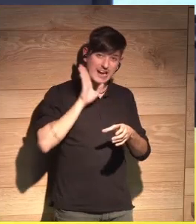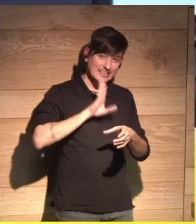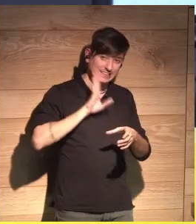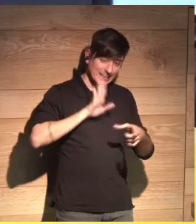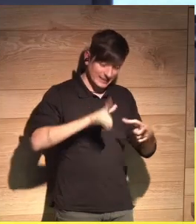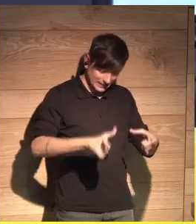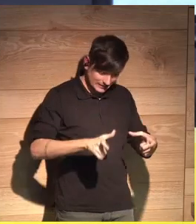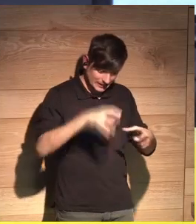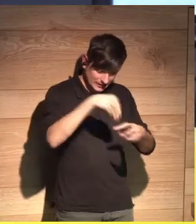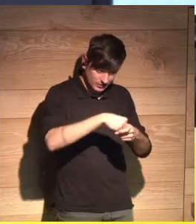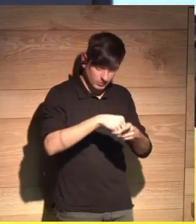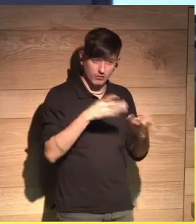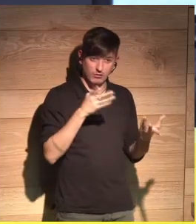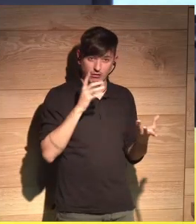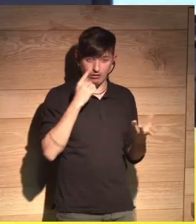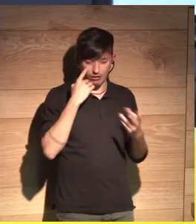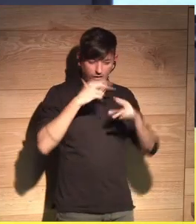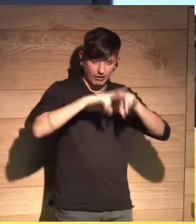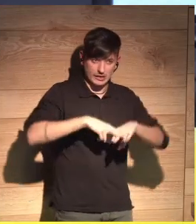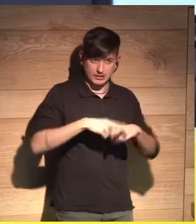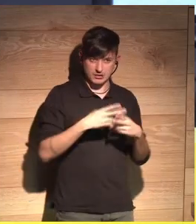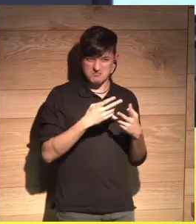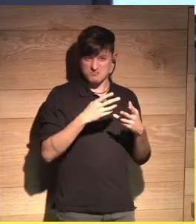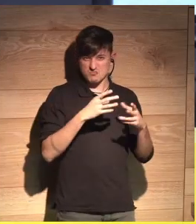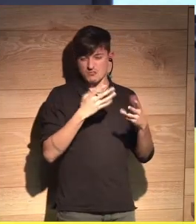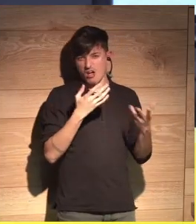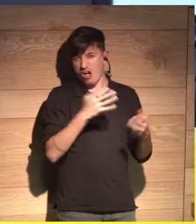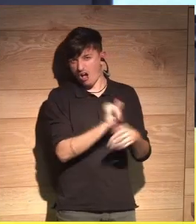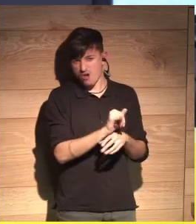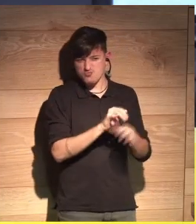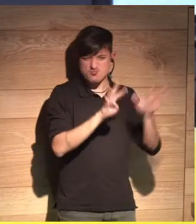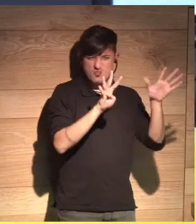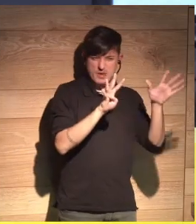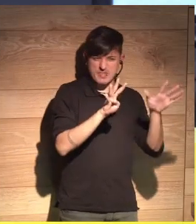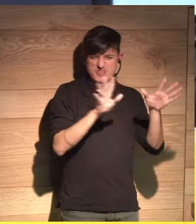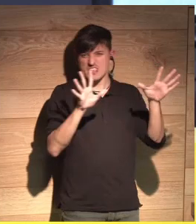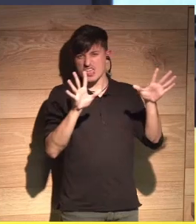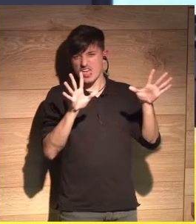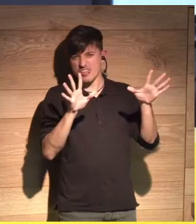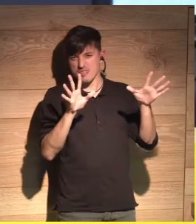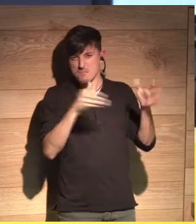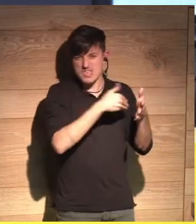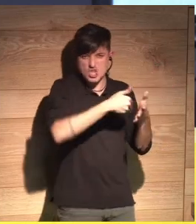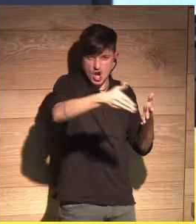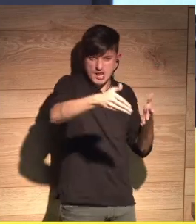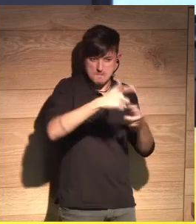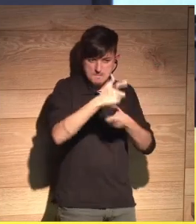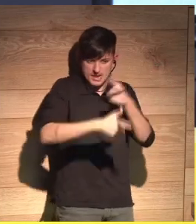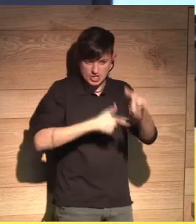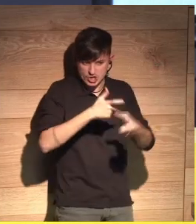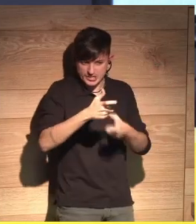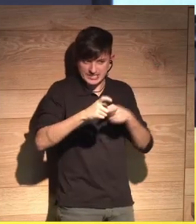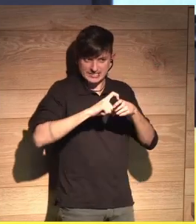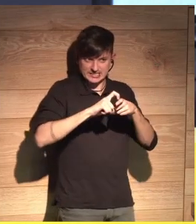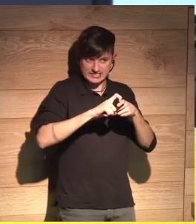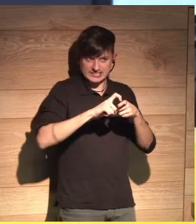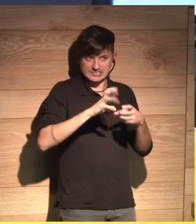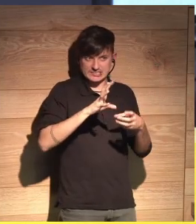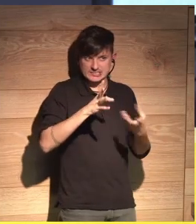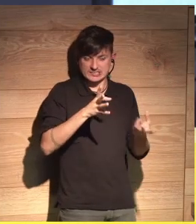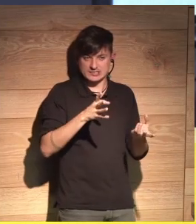en de esta manera no nos tenemos nuevos 10 millones de bacterias que viven con nosotros llama el microbioma y